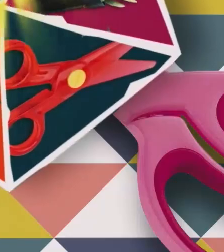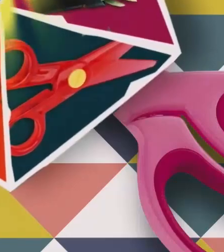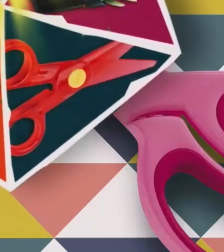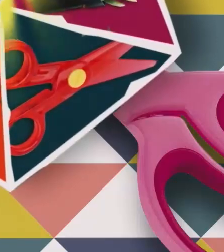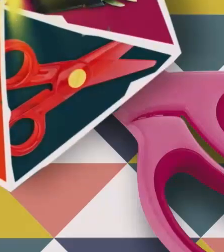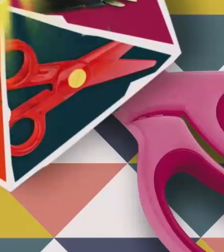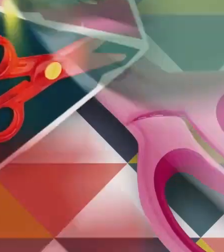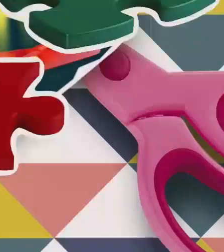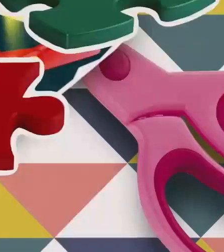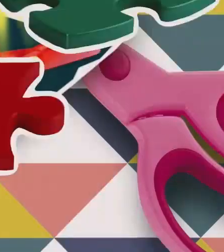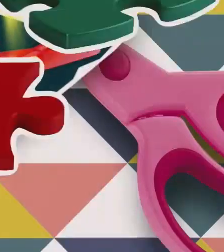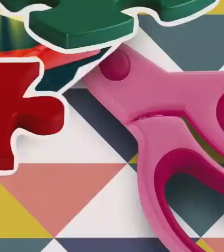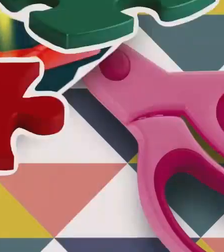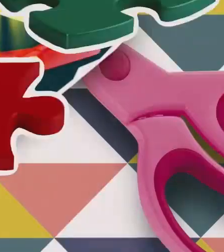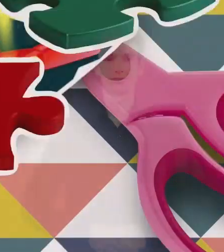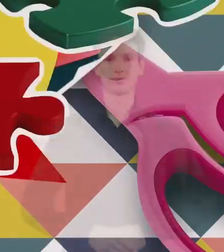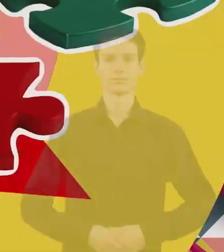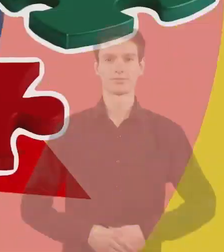Ale, desafío.